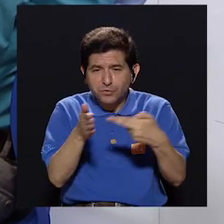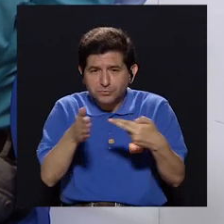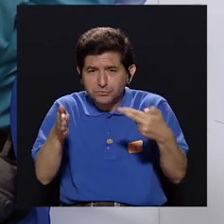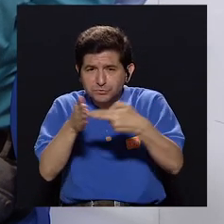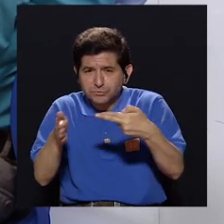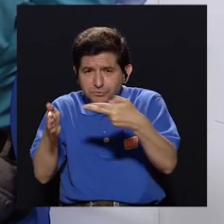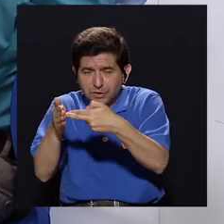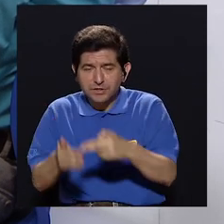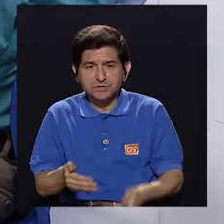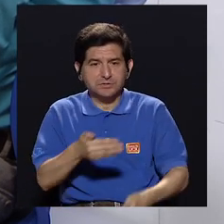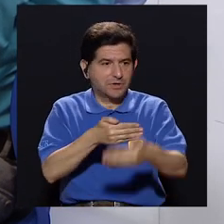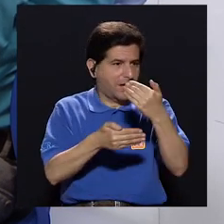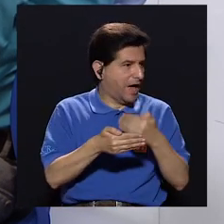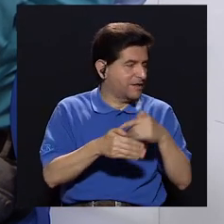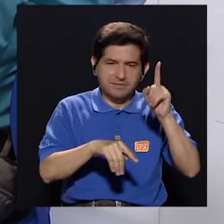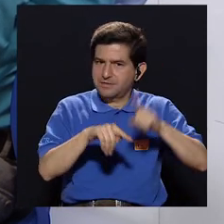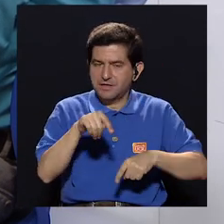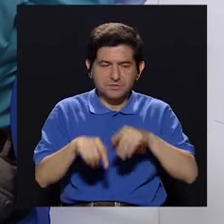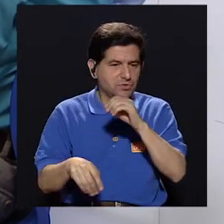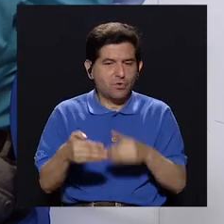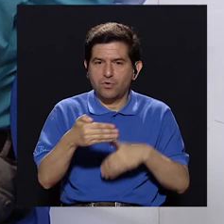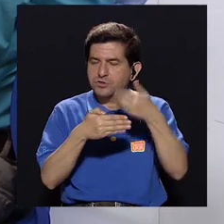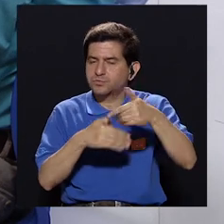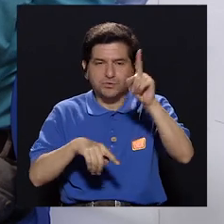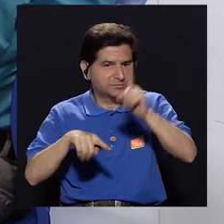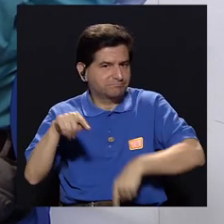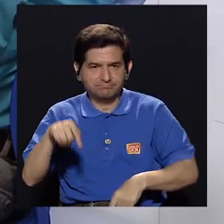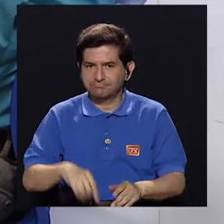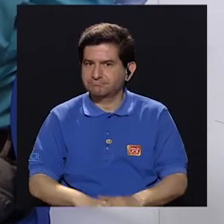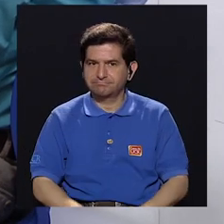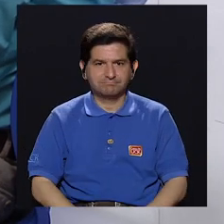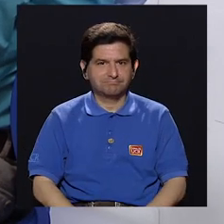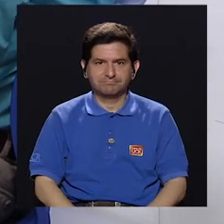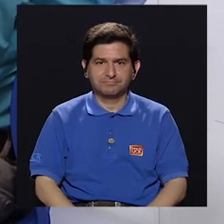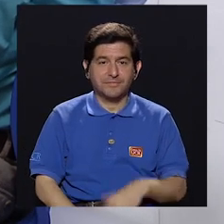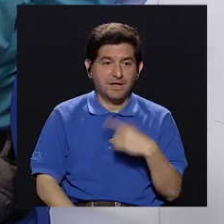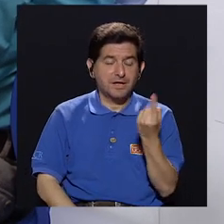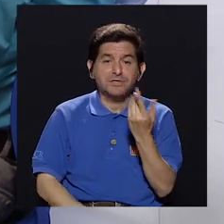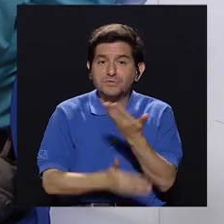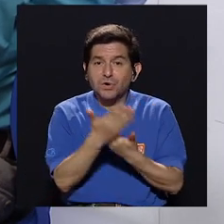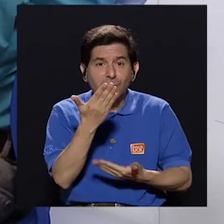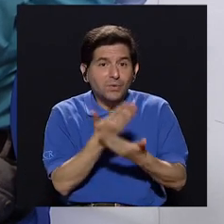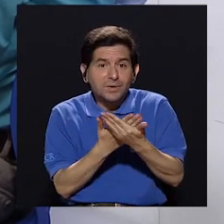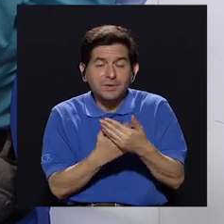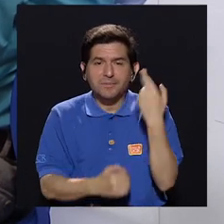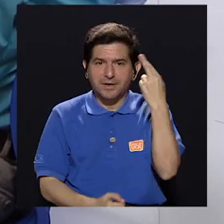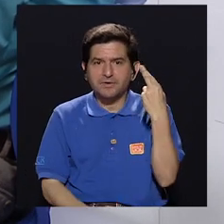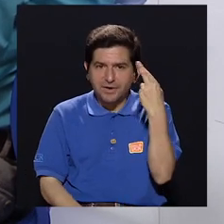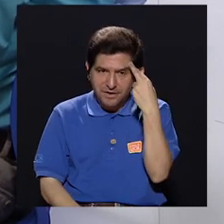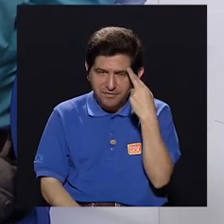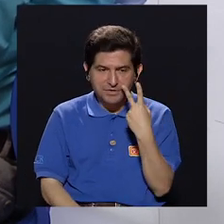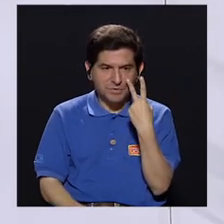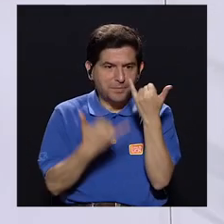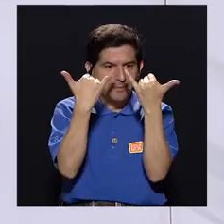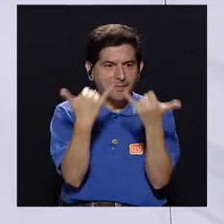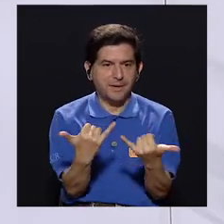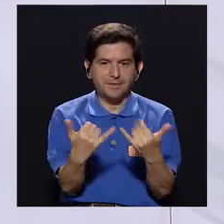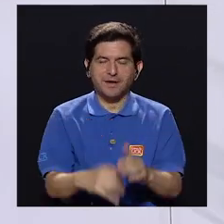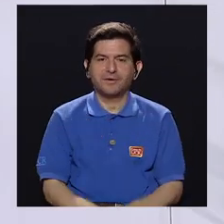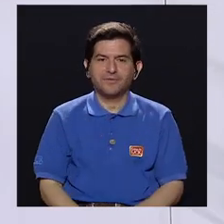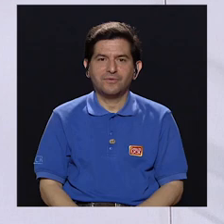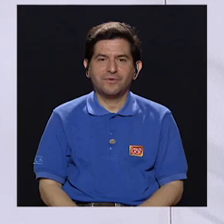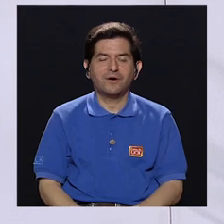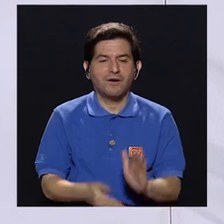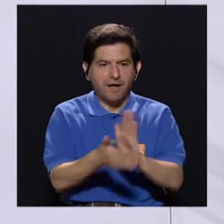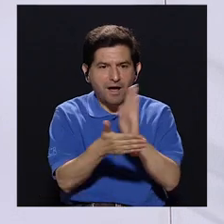que hay Porque Ni antes ni después están viables y y solo con la mano y la razón es ahora hemos visto